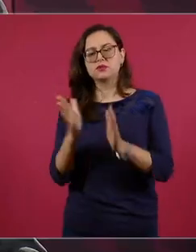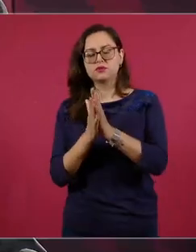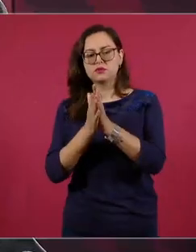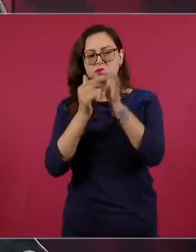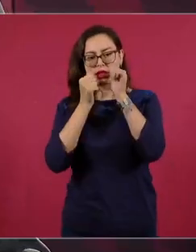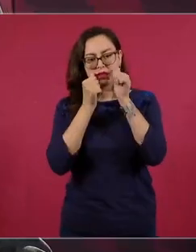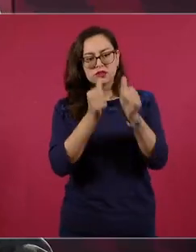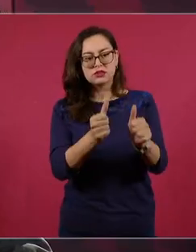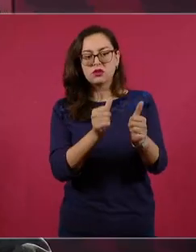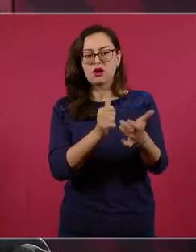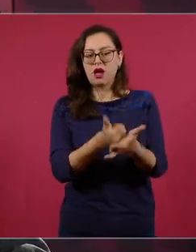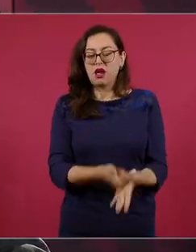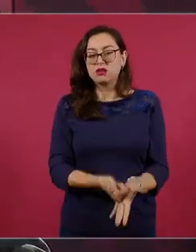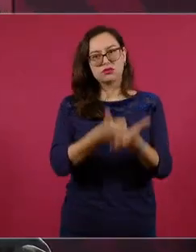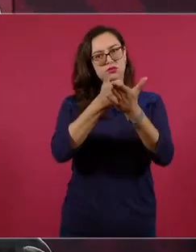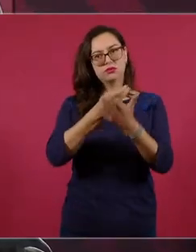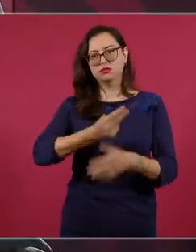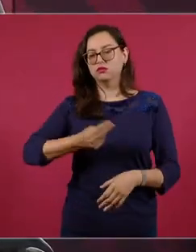que